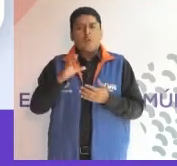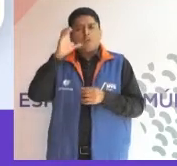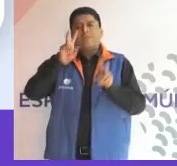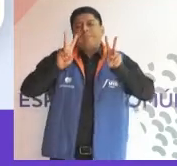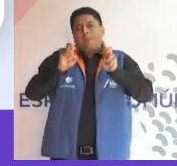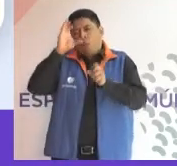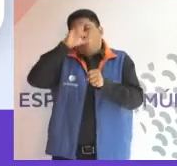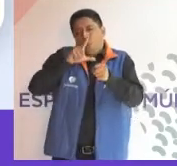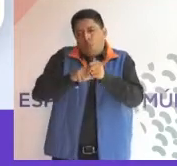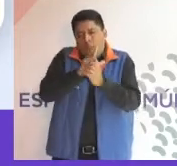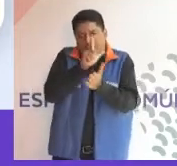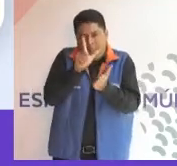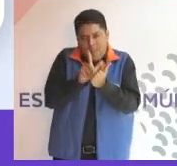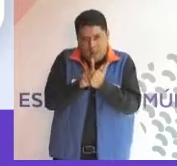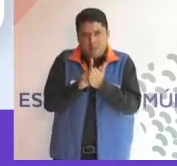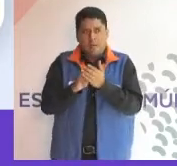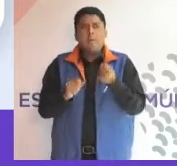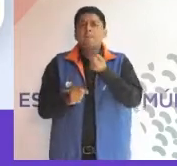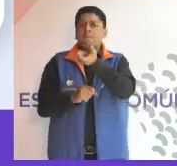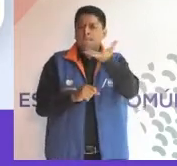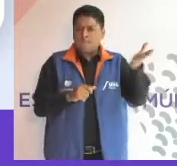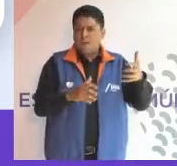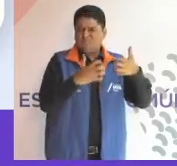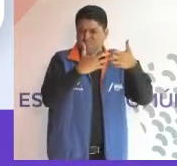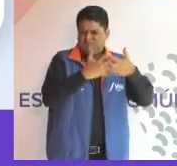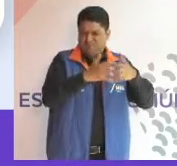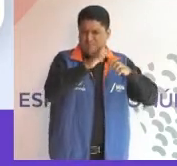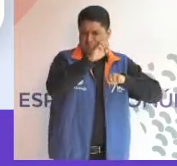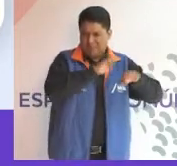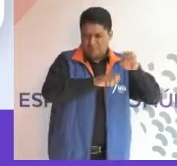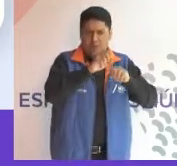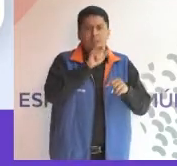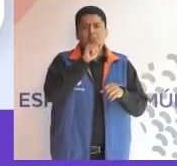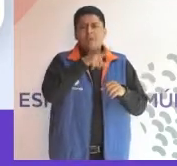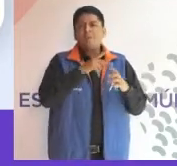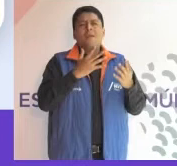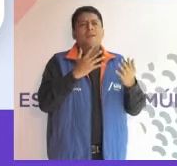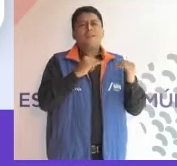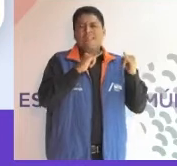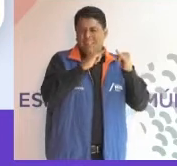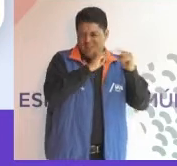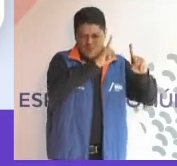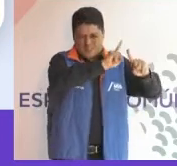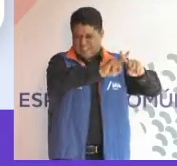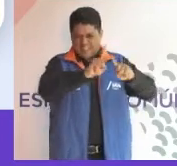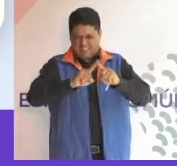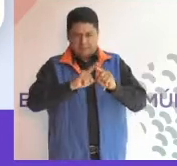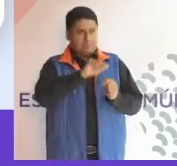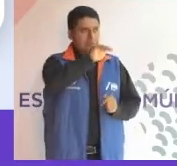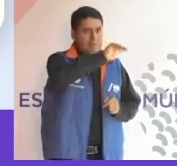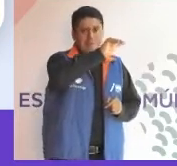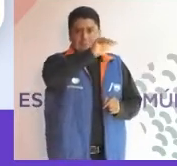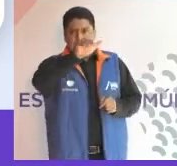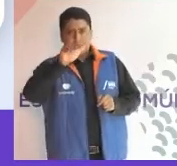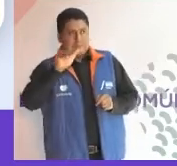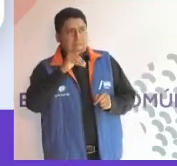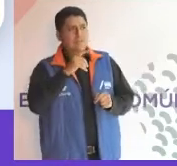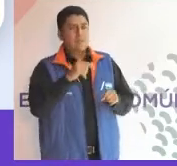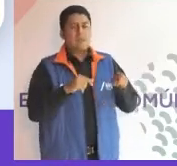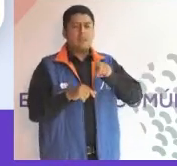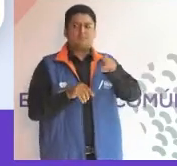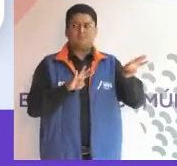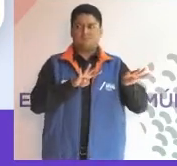en las que tocábamos la puerta, incluso instituciones pares como nosotros, pues realmente nos quedaban viendo un